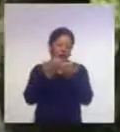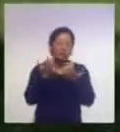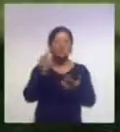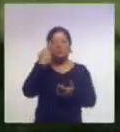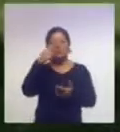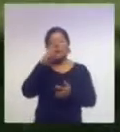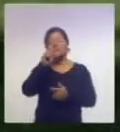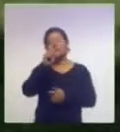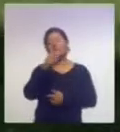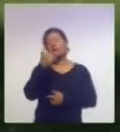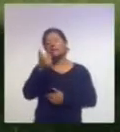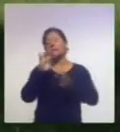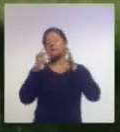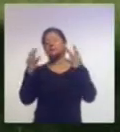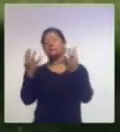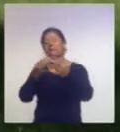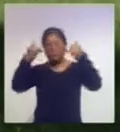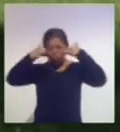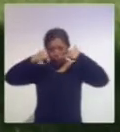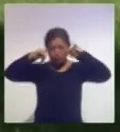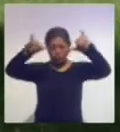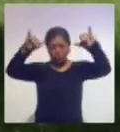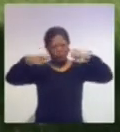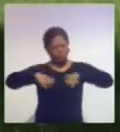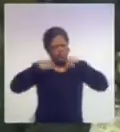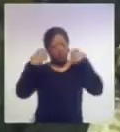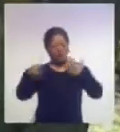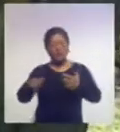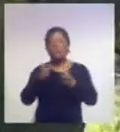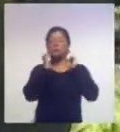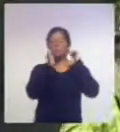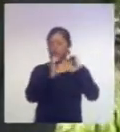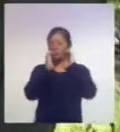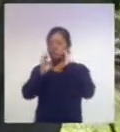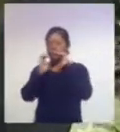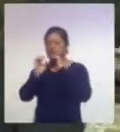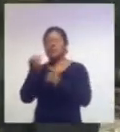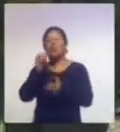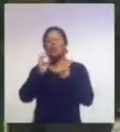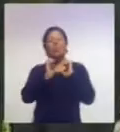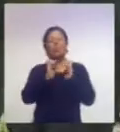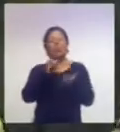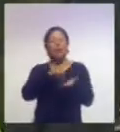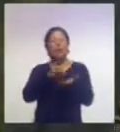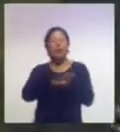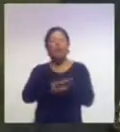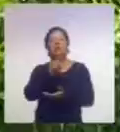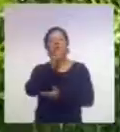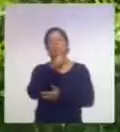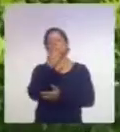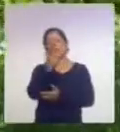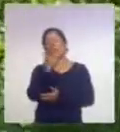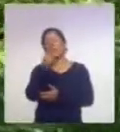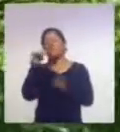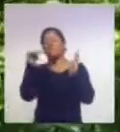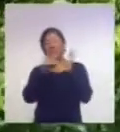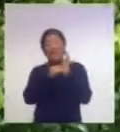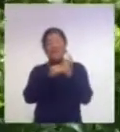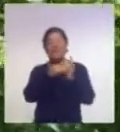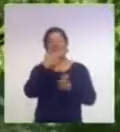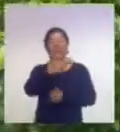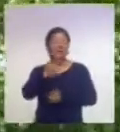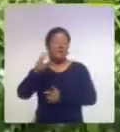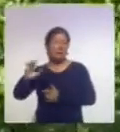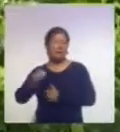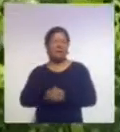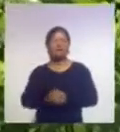de la entidad sean reconocidas como reserva ecológica, lo que equivale a una extensión de 28.000 hectáreas. El director del